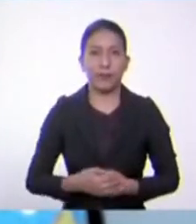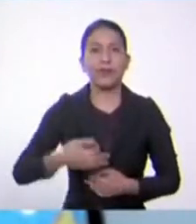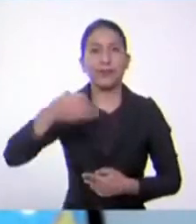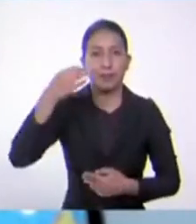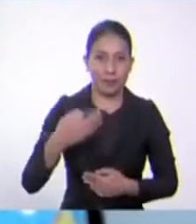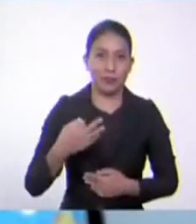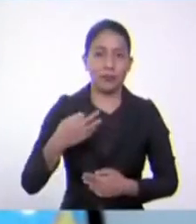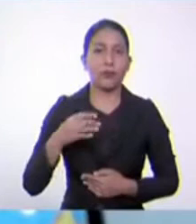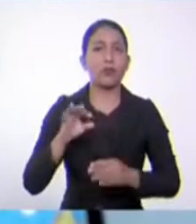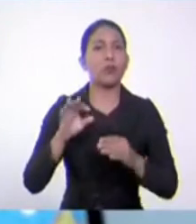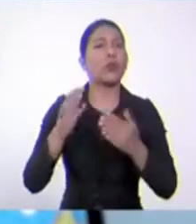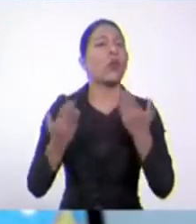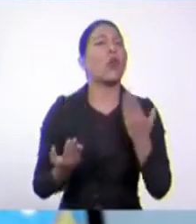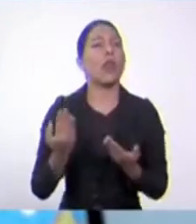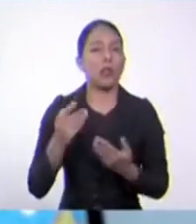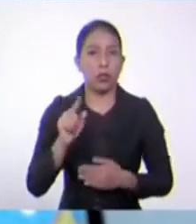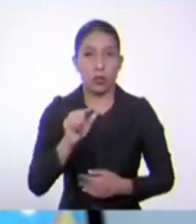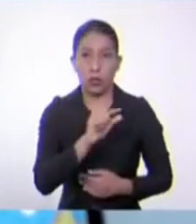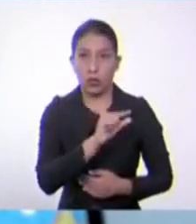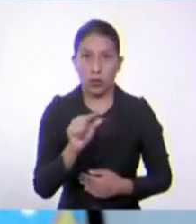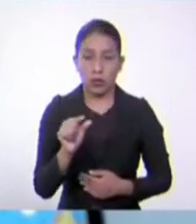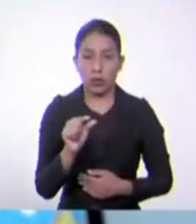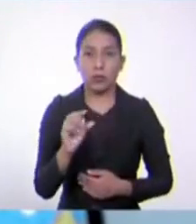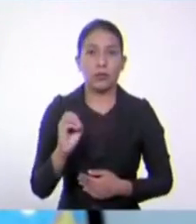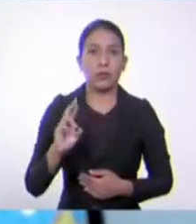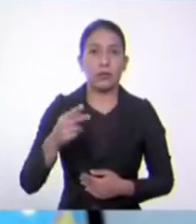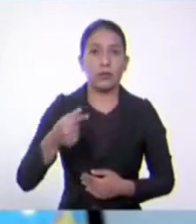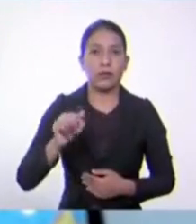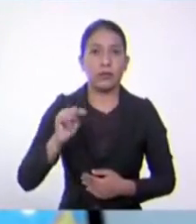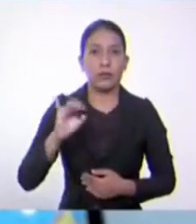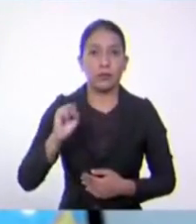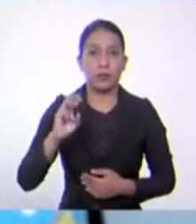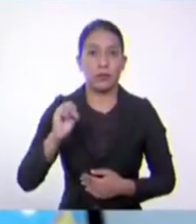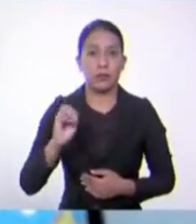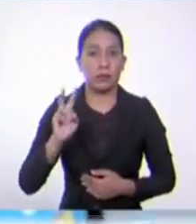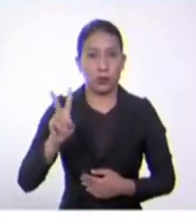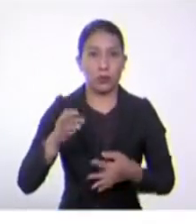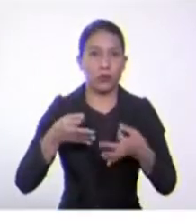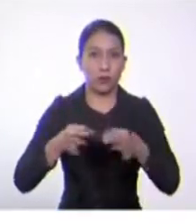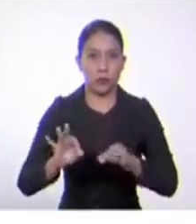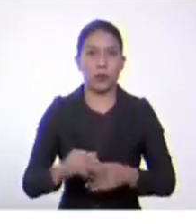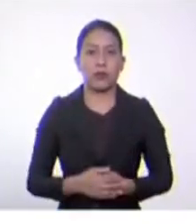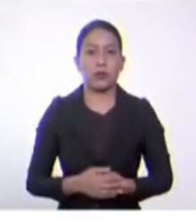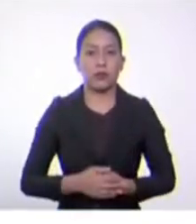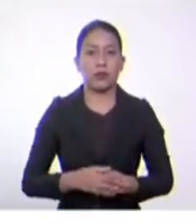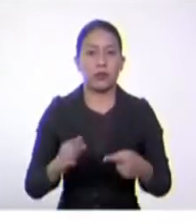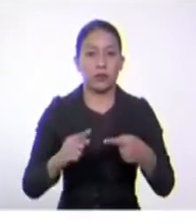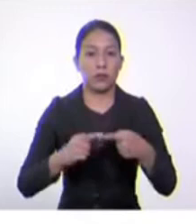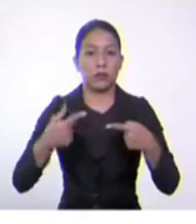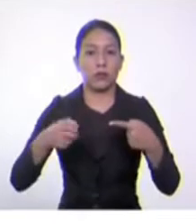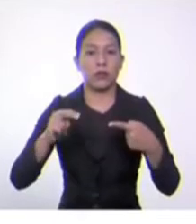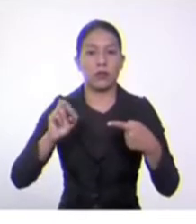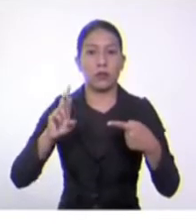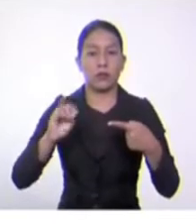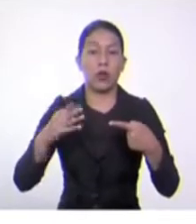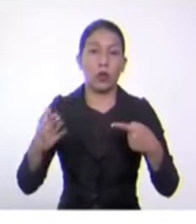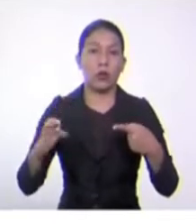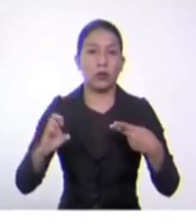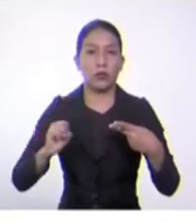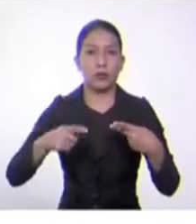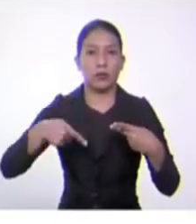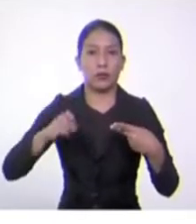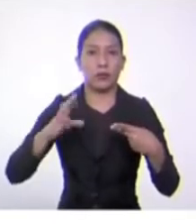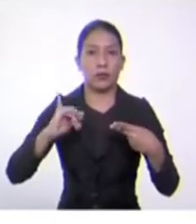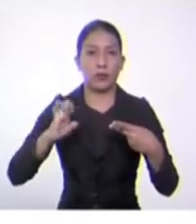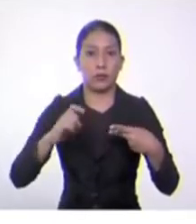cumplir o debe ser nombrado el organismo de dos formas, por el género y por la especie. El